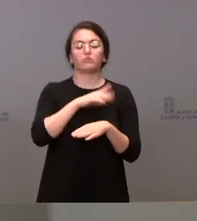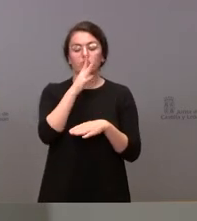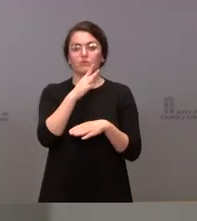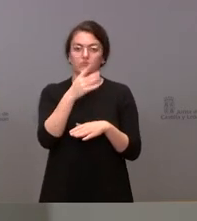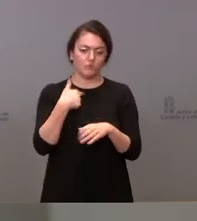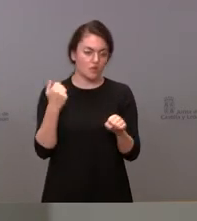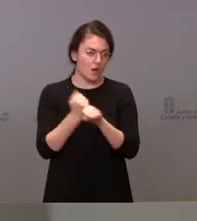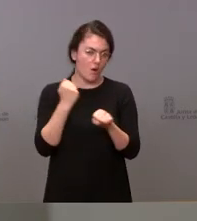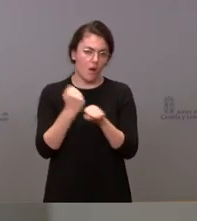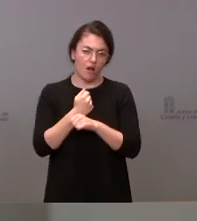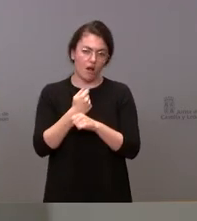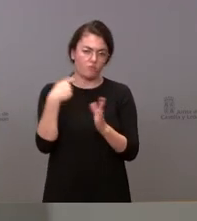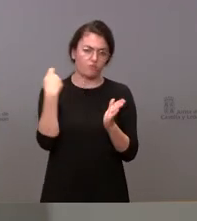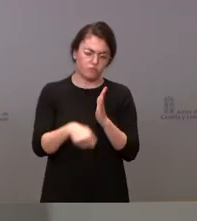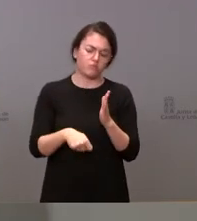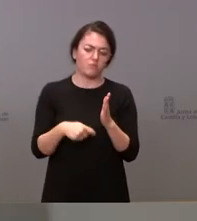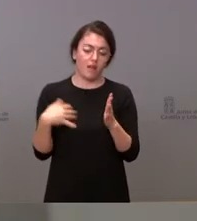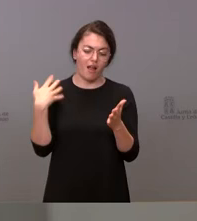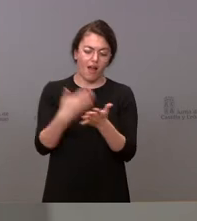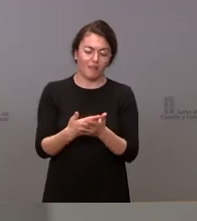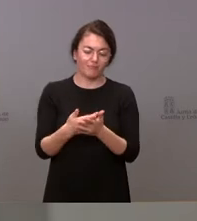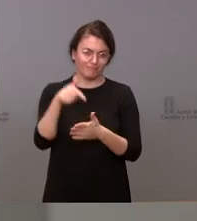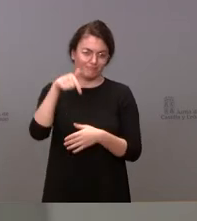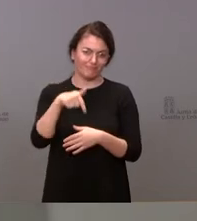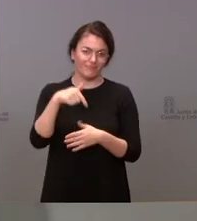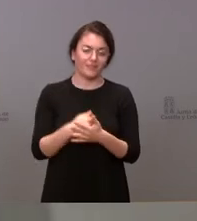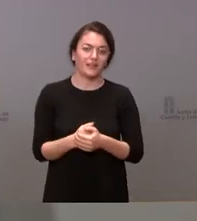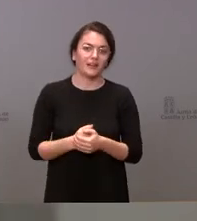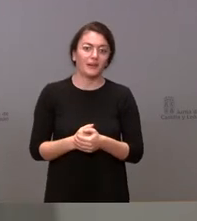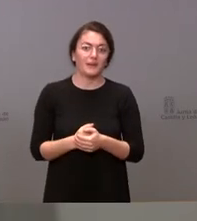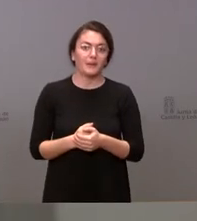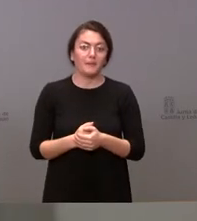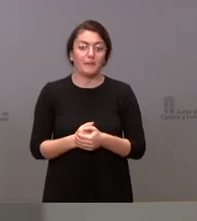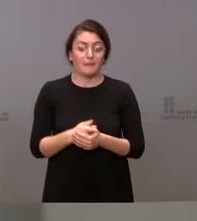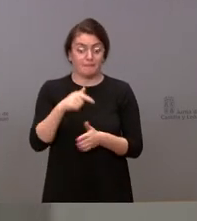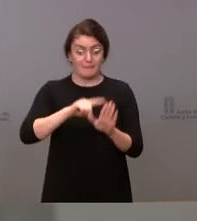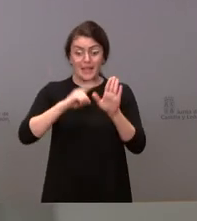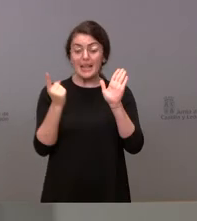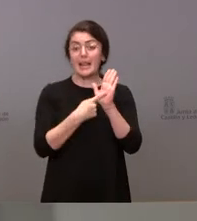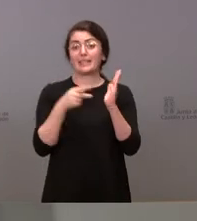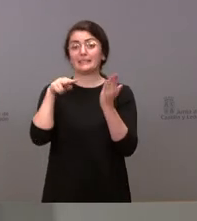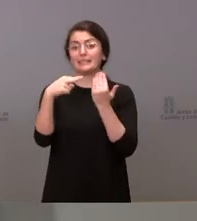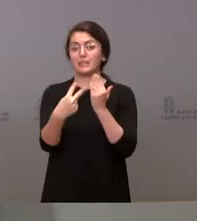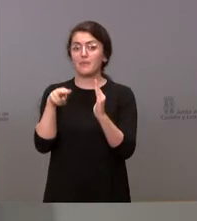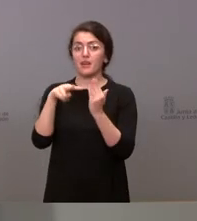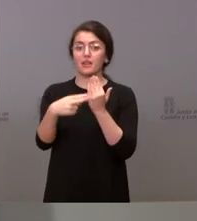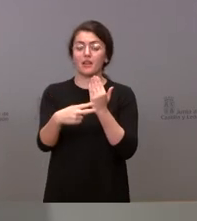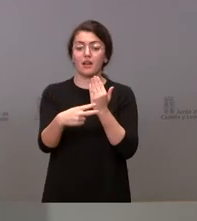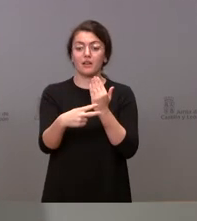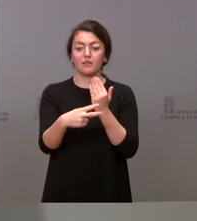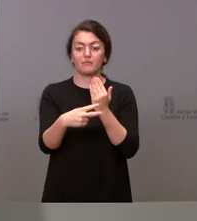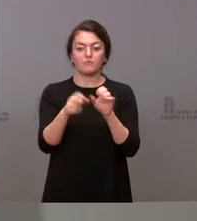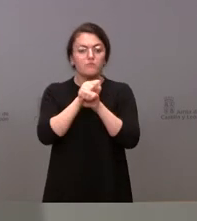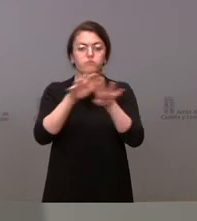trabajado mucho para llegar hasta aquí y esta ley de transparencia va a alcanzar a todos, va a